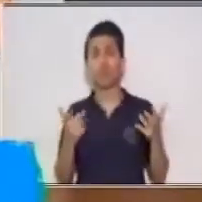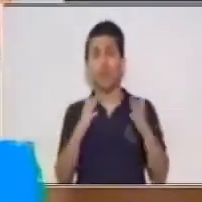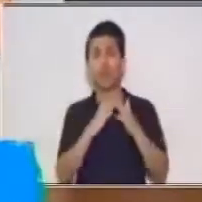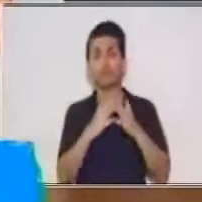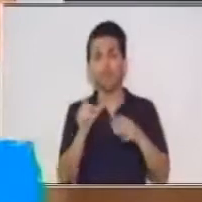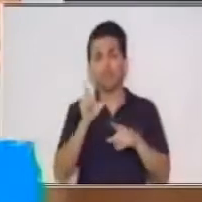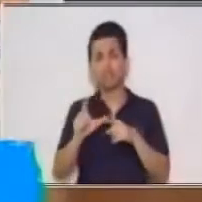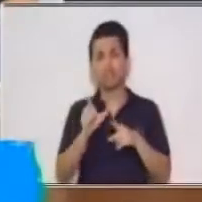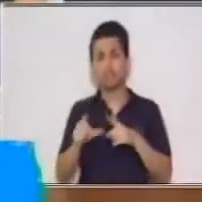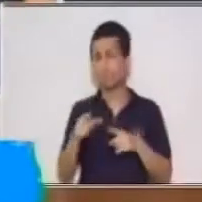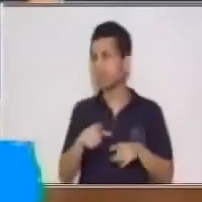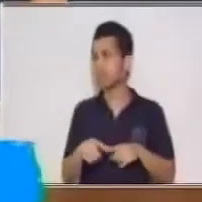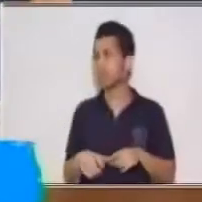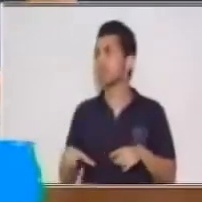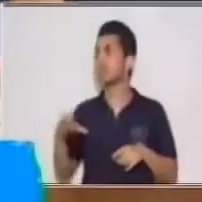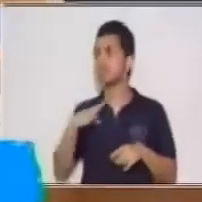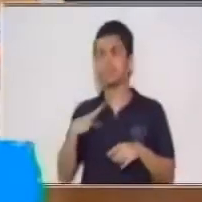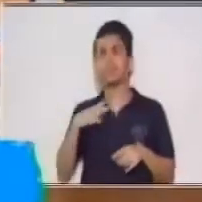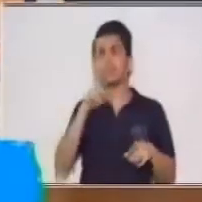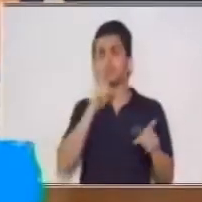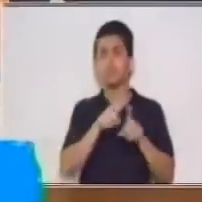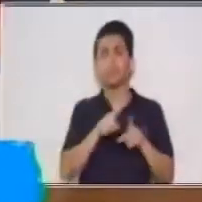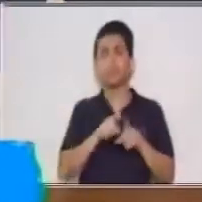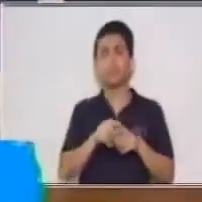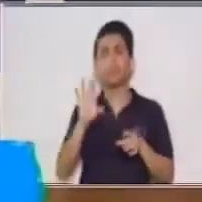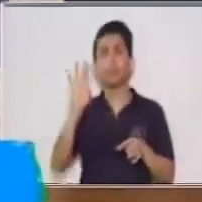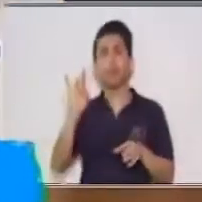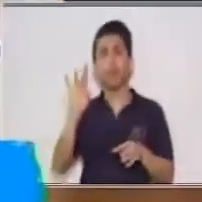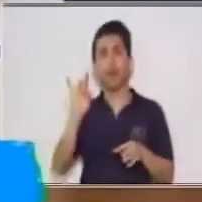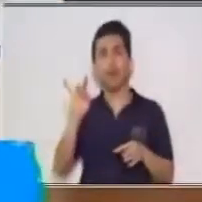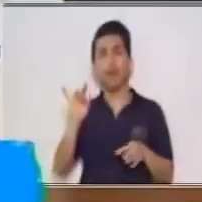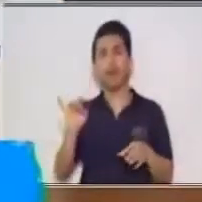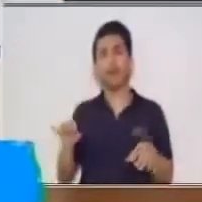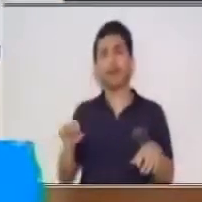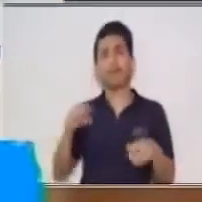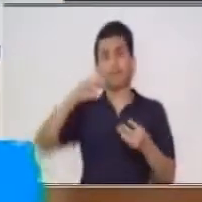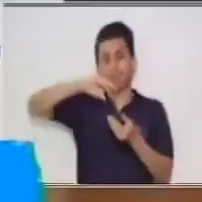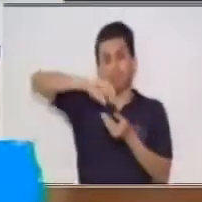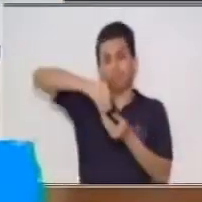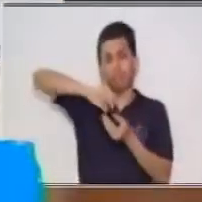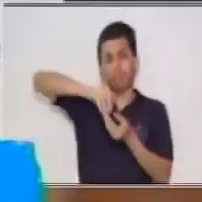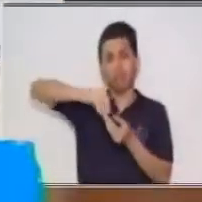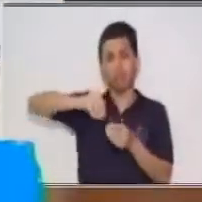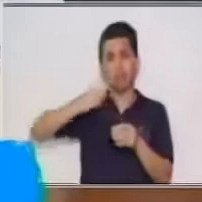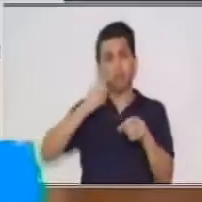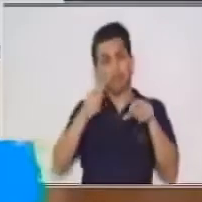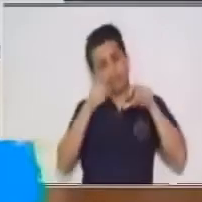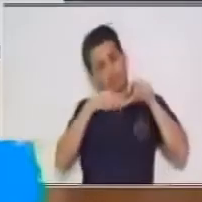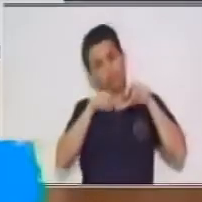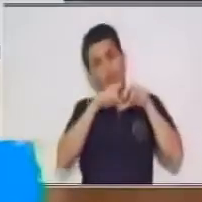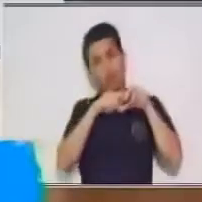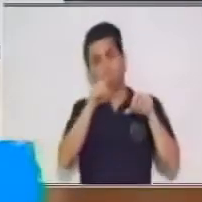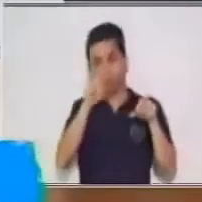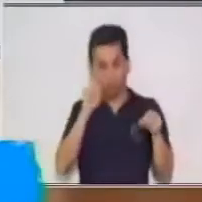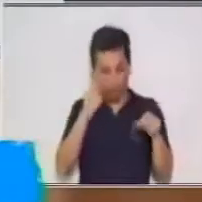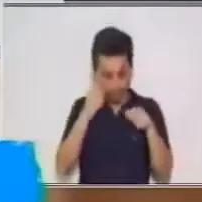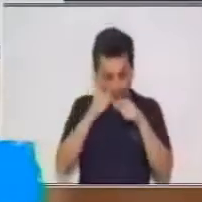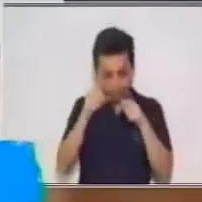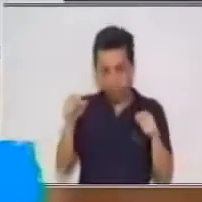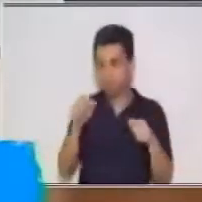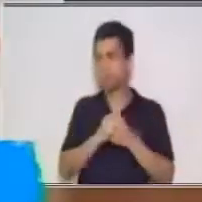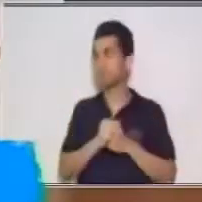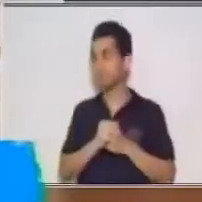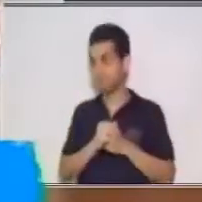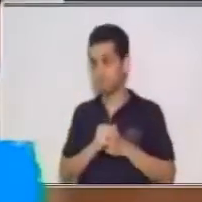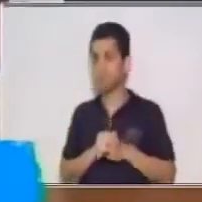son circulares y eso también te puede servir. Ahora tomarás tu regla. ¿Y qué vas a hacer? Vamos a